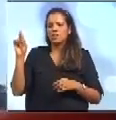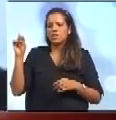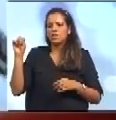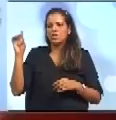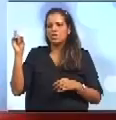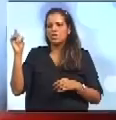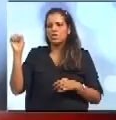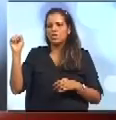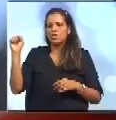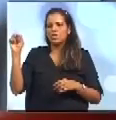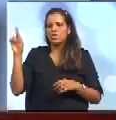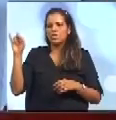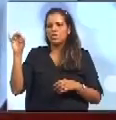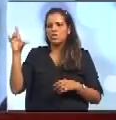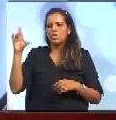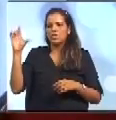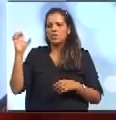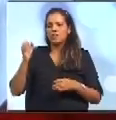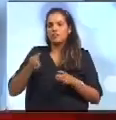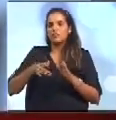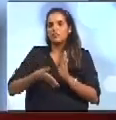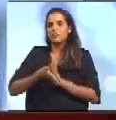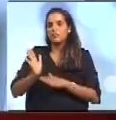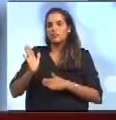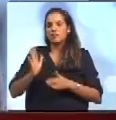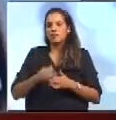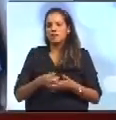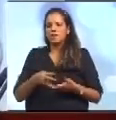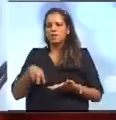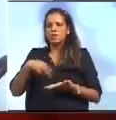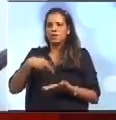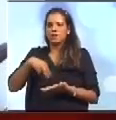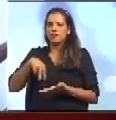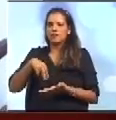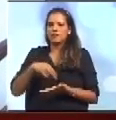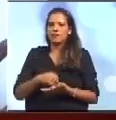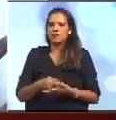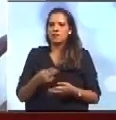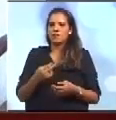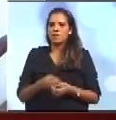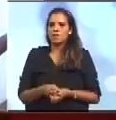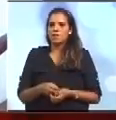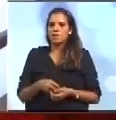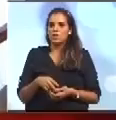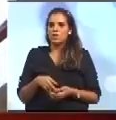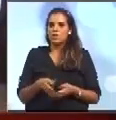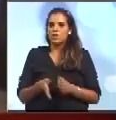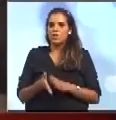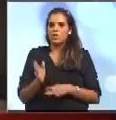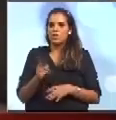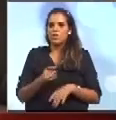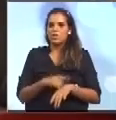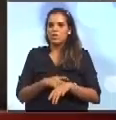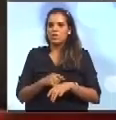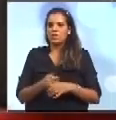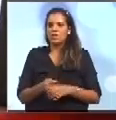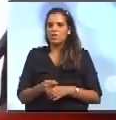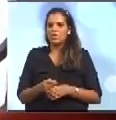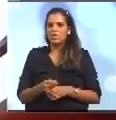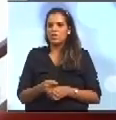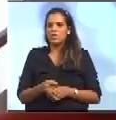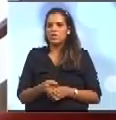vámonos. Andarele y andarele, andarele, vámonos. Vámonos, vámonos yendo.